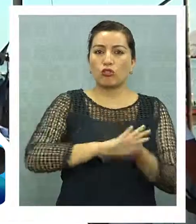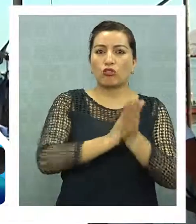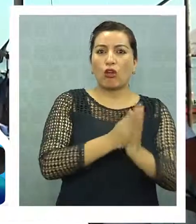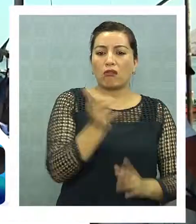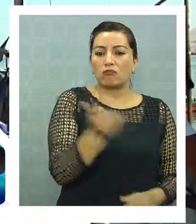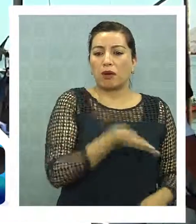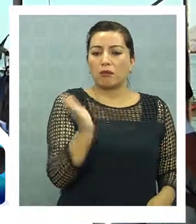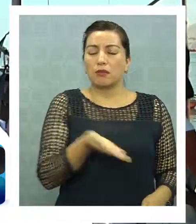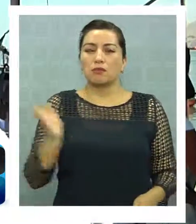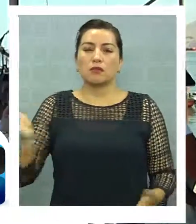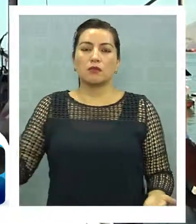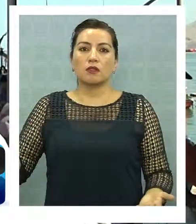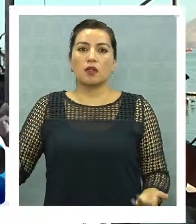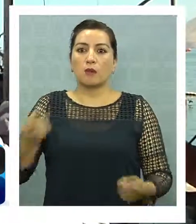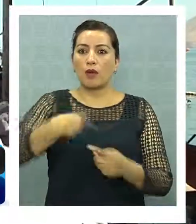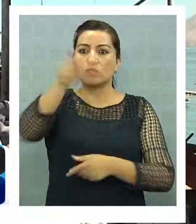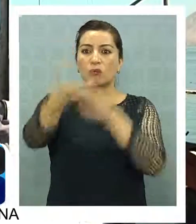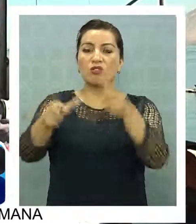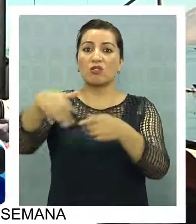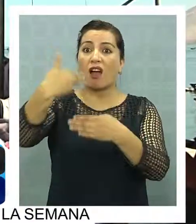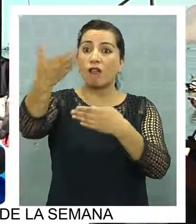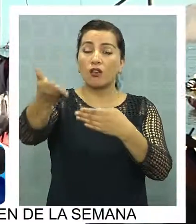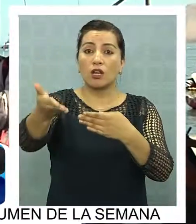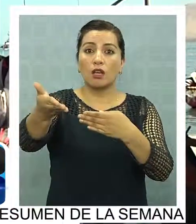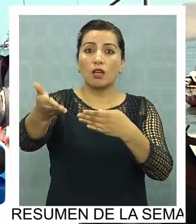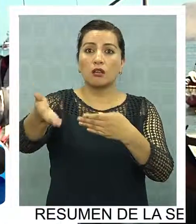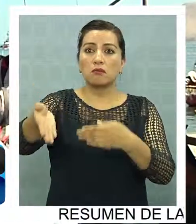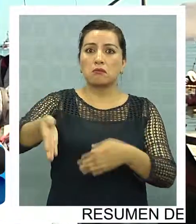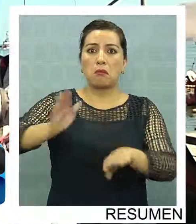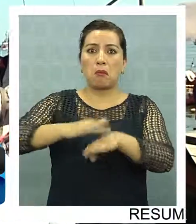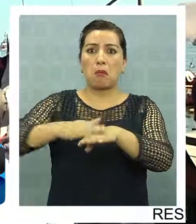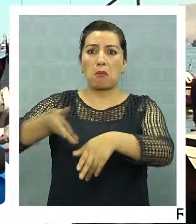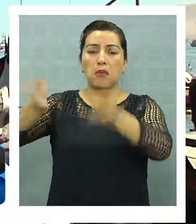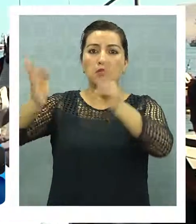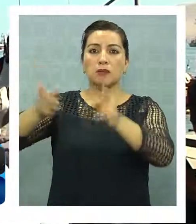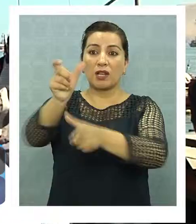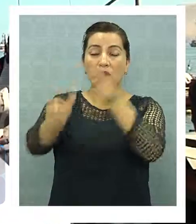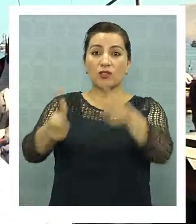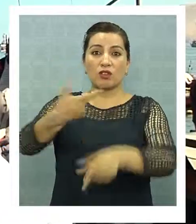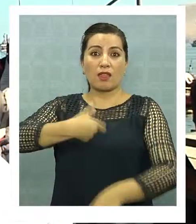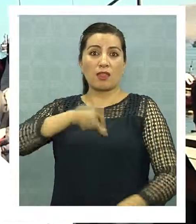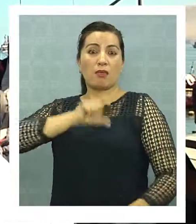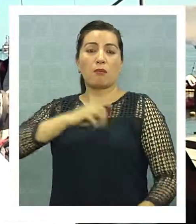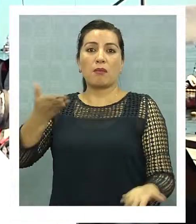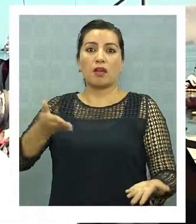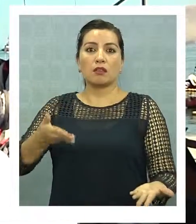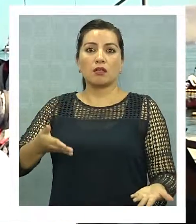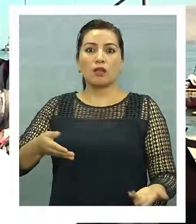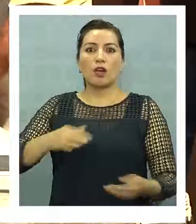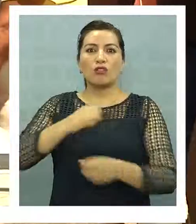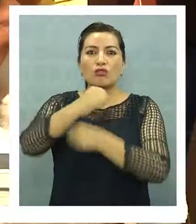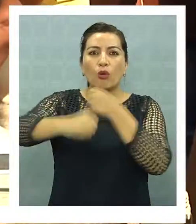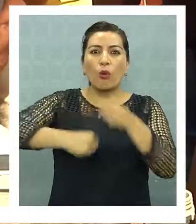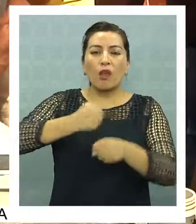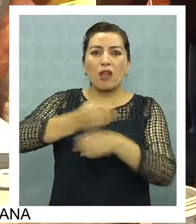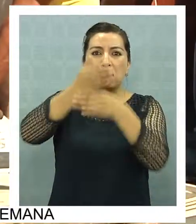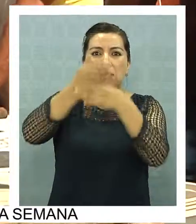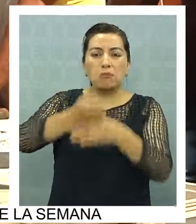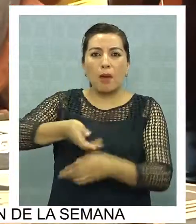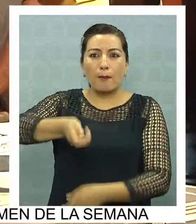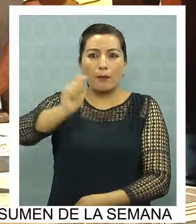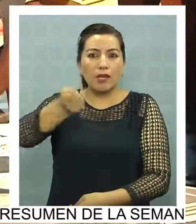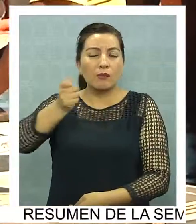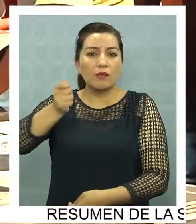para nosotros, para los de afuera no, para los españoles que están para el lado sur, ellos pescan todo el año y nadie les dice nada.